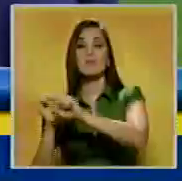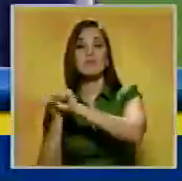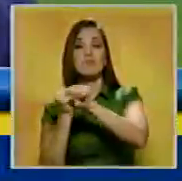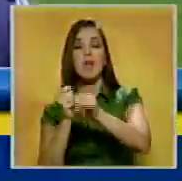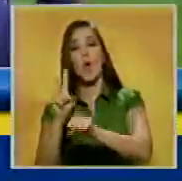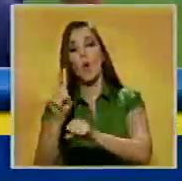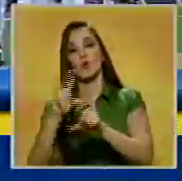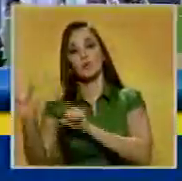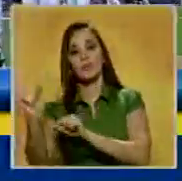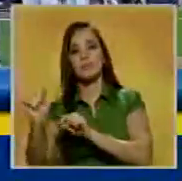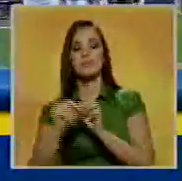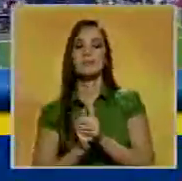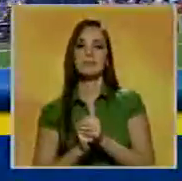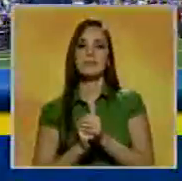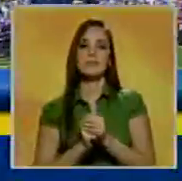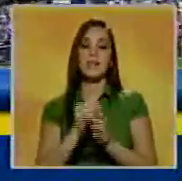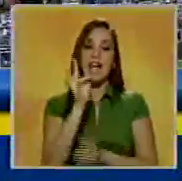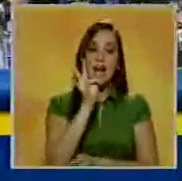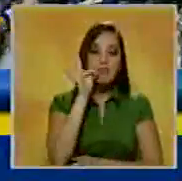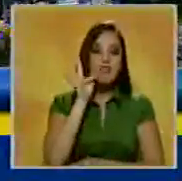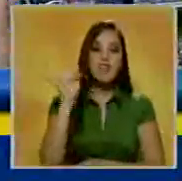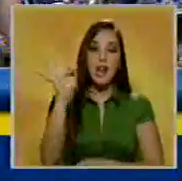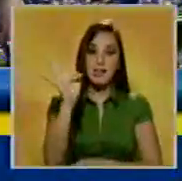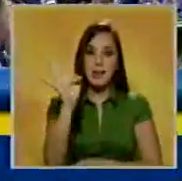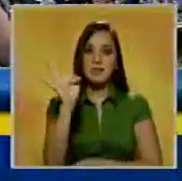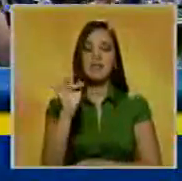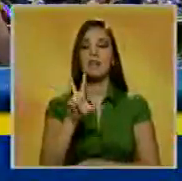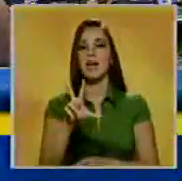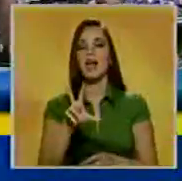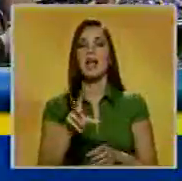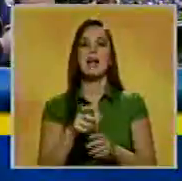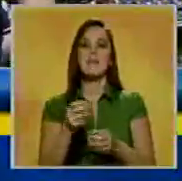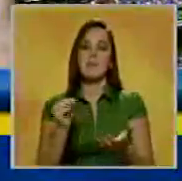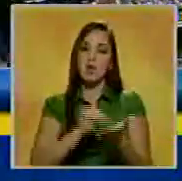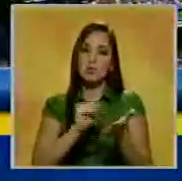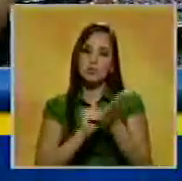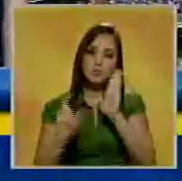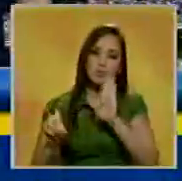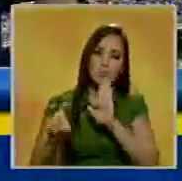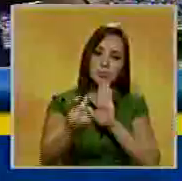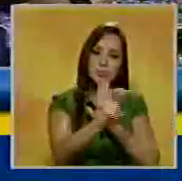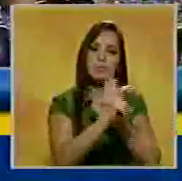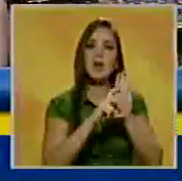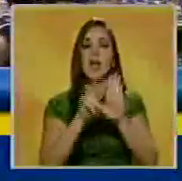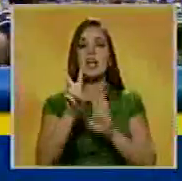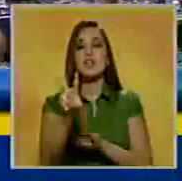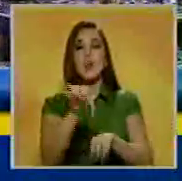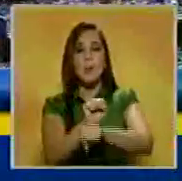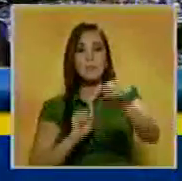de 1-1. Por Filadelfia, César Hernández de 5-3 con anotada, boleto y dos ponches, mientras que